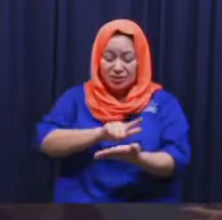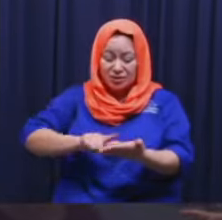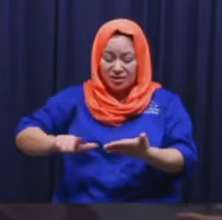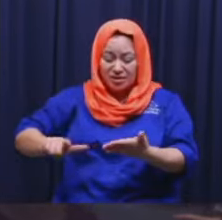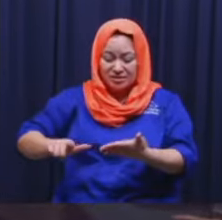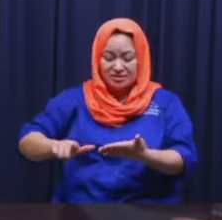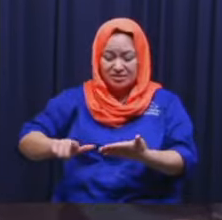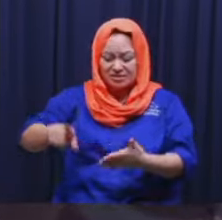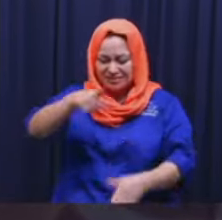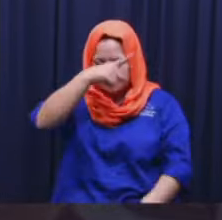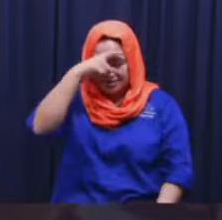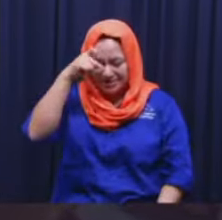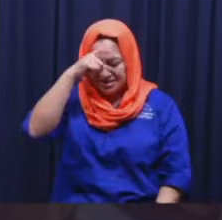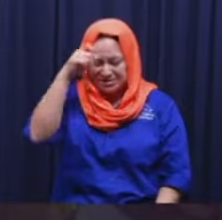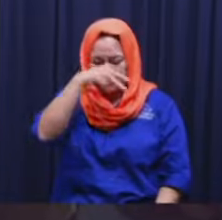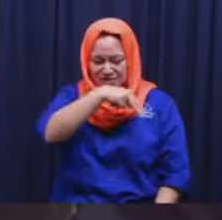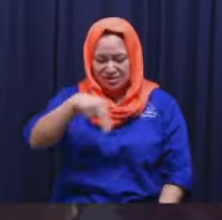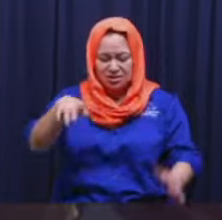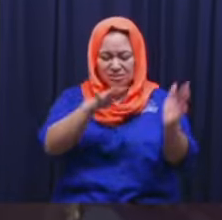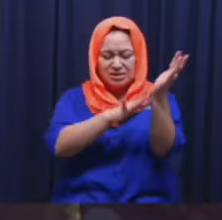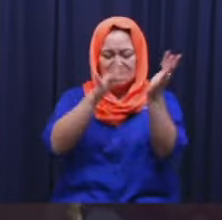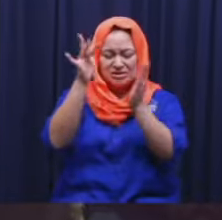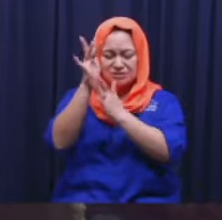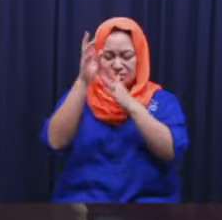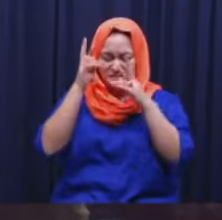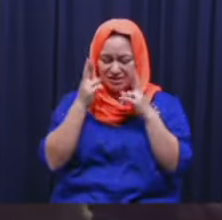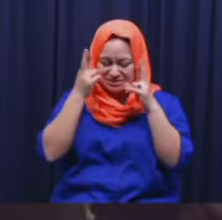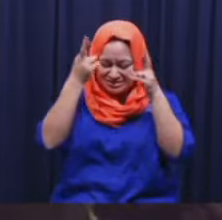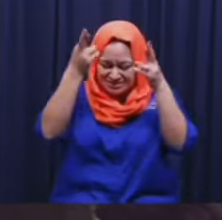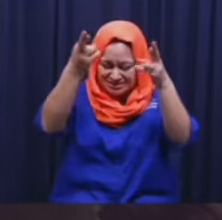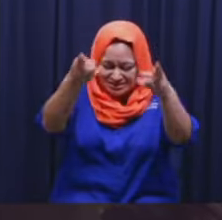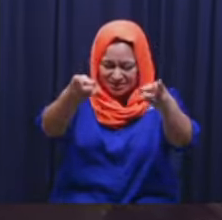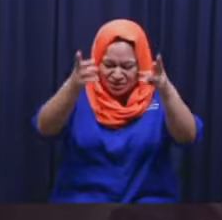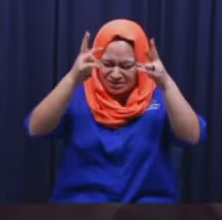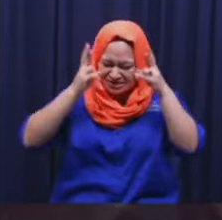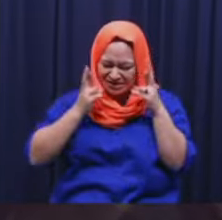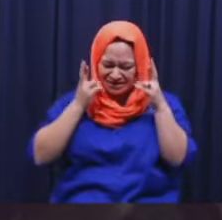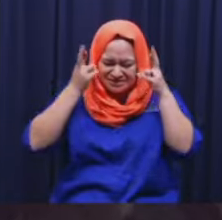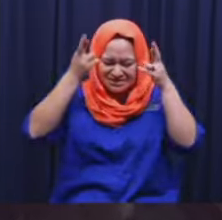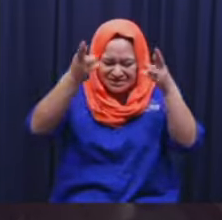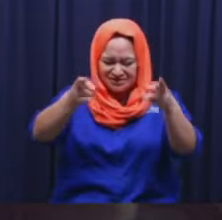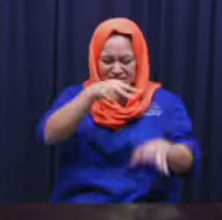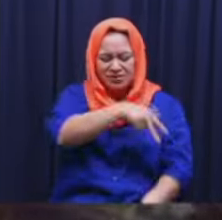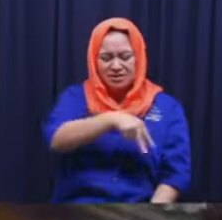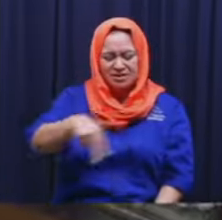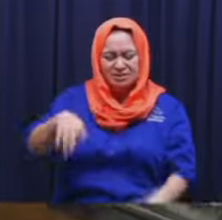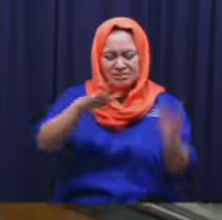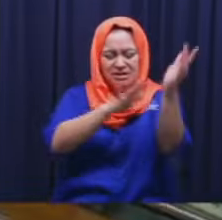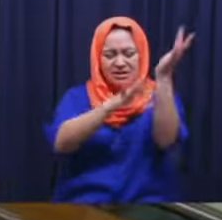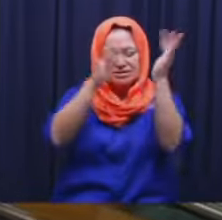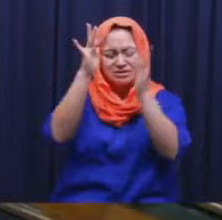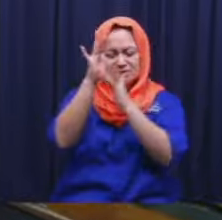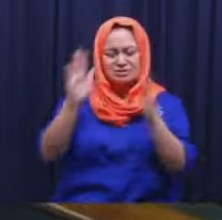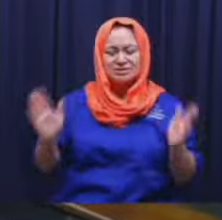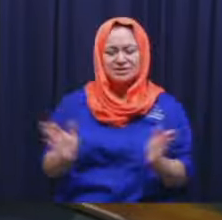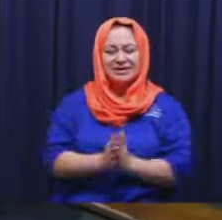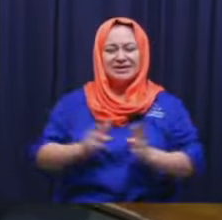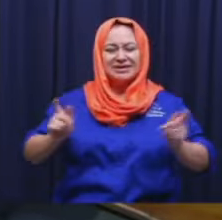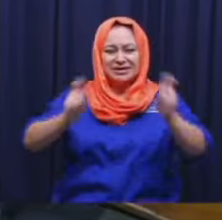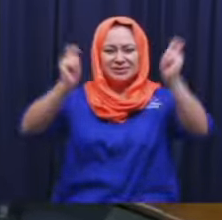nombre poderoso de Jesús, recíbelo, recíbelo, recíbelo en el nombre de Jesús.